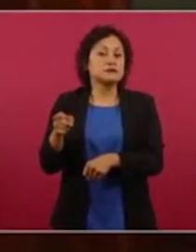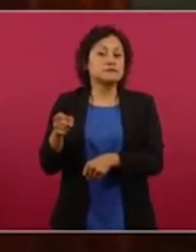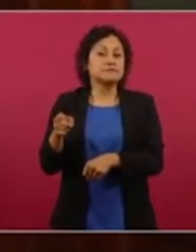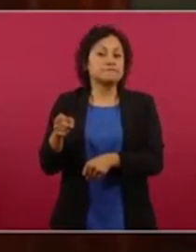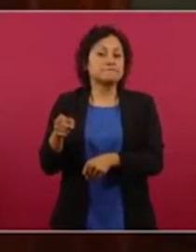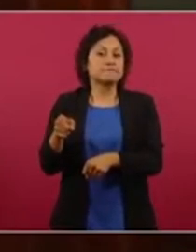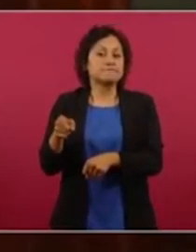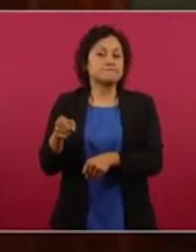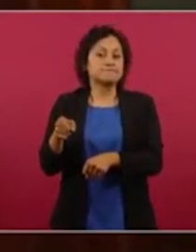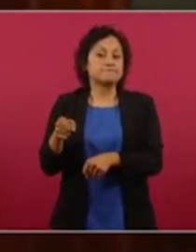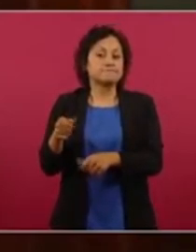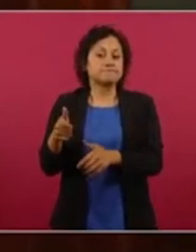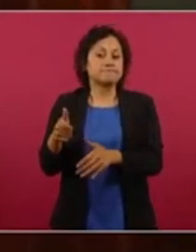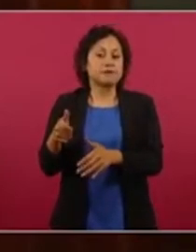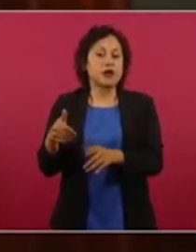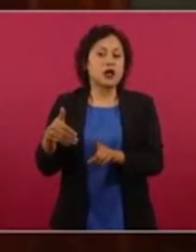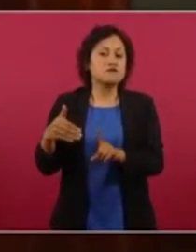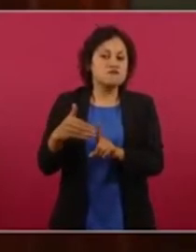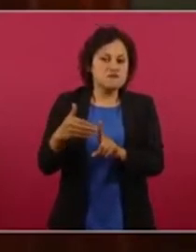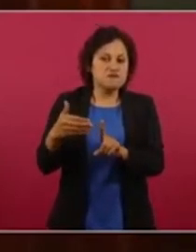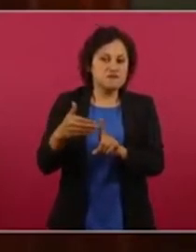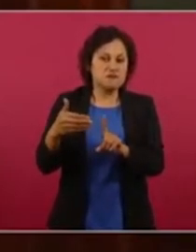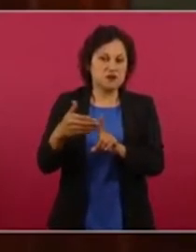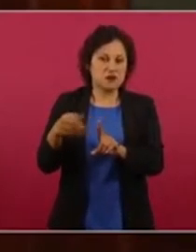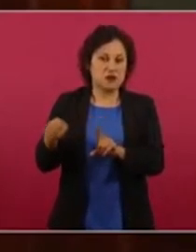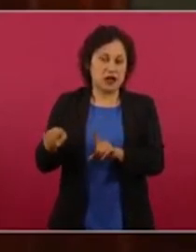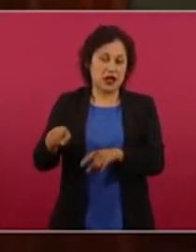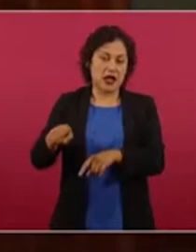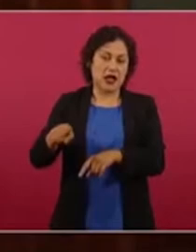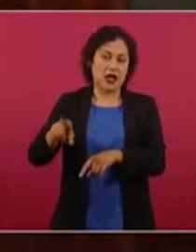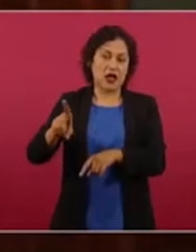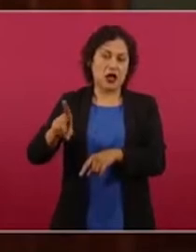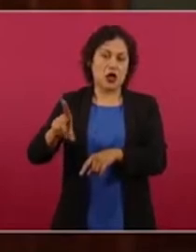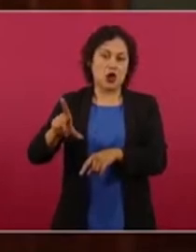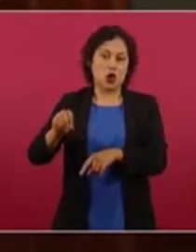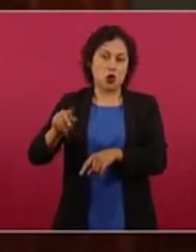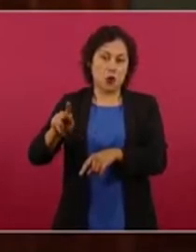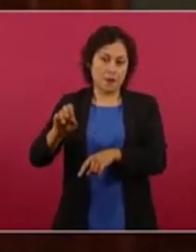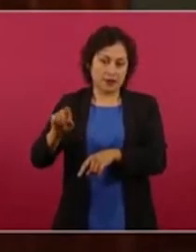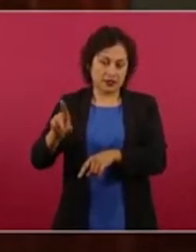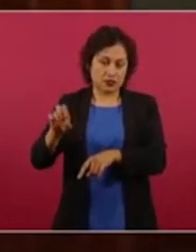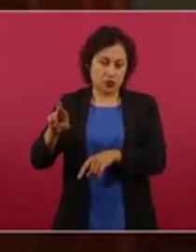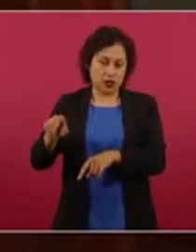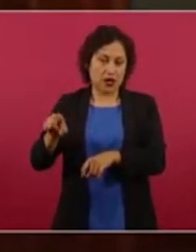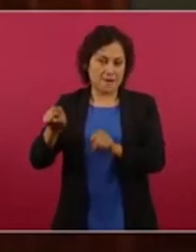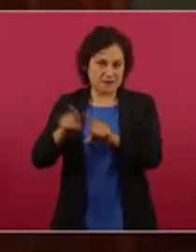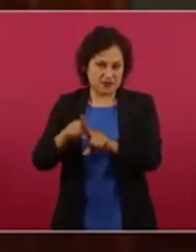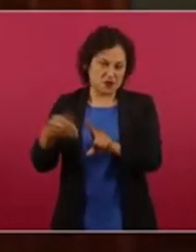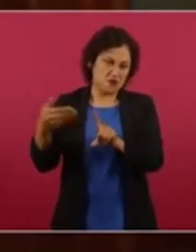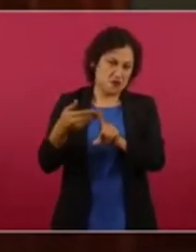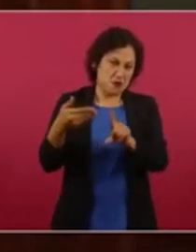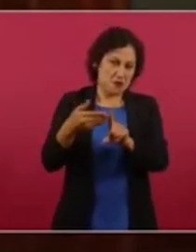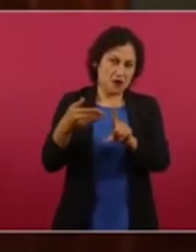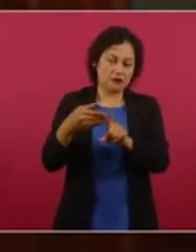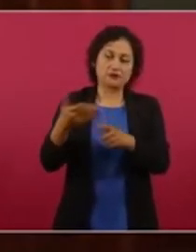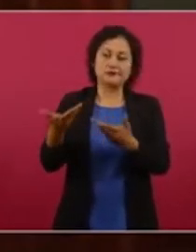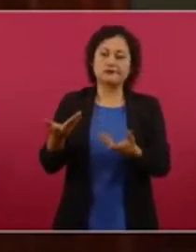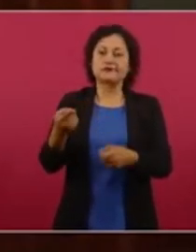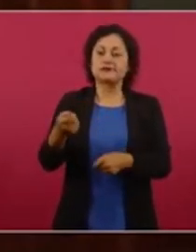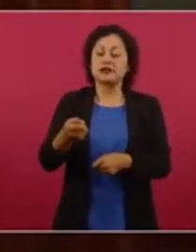su contra los esposos López Dóriga. El reportaje realizado por mi profesor Genaro